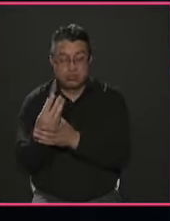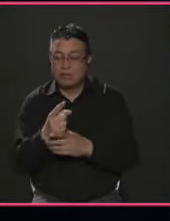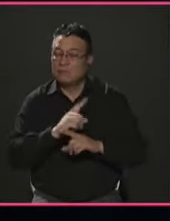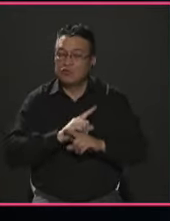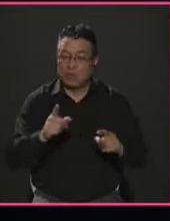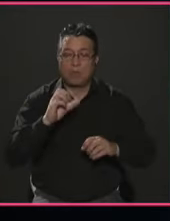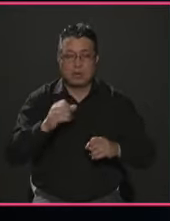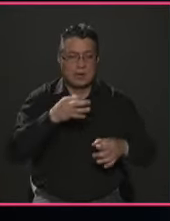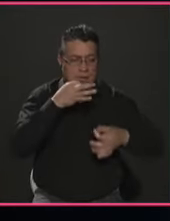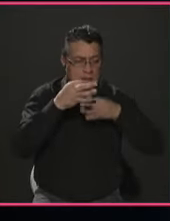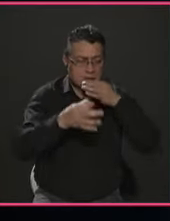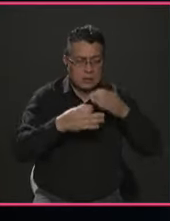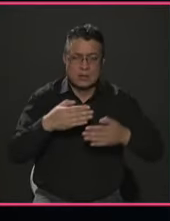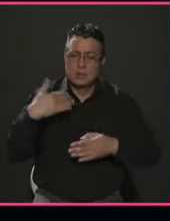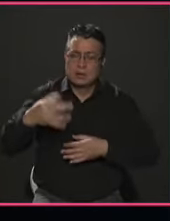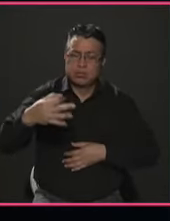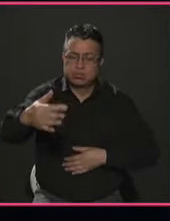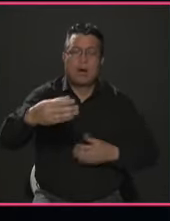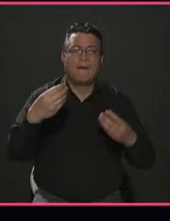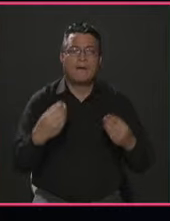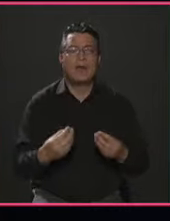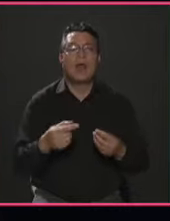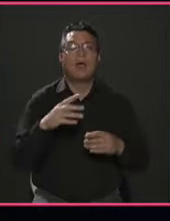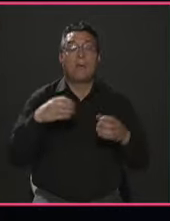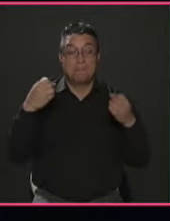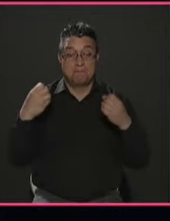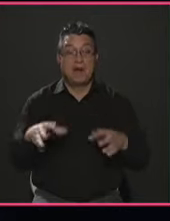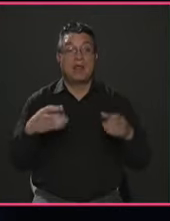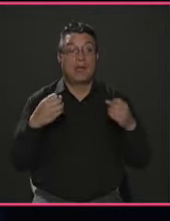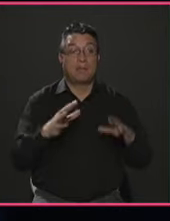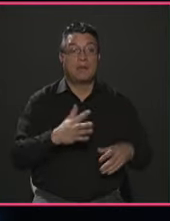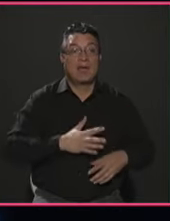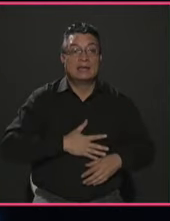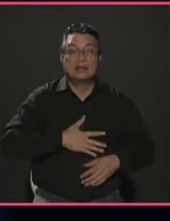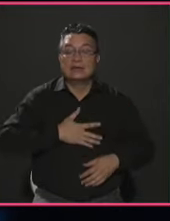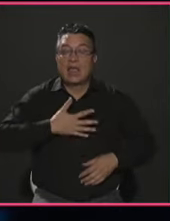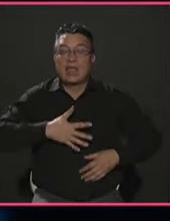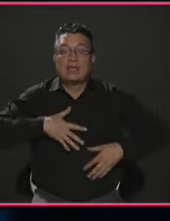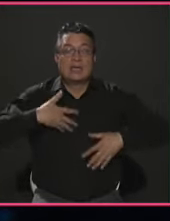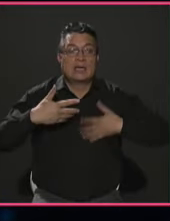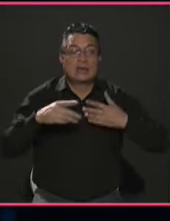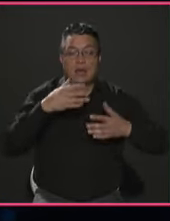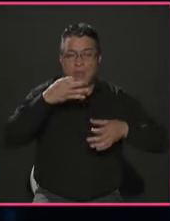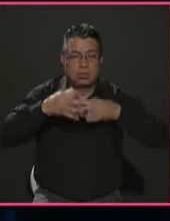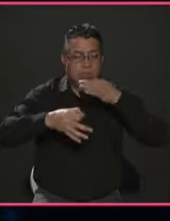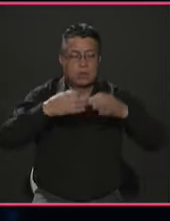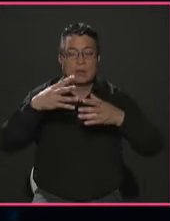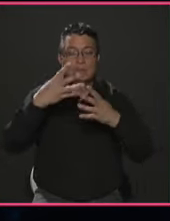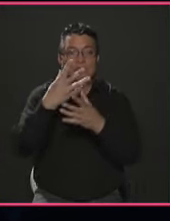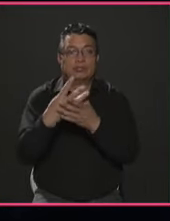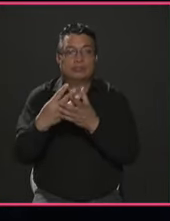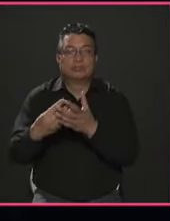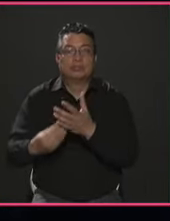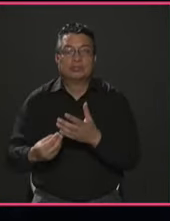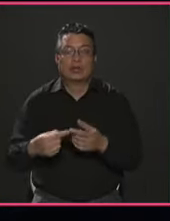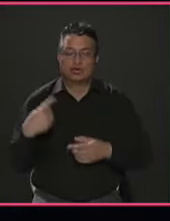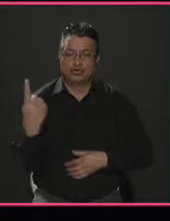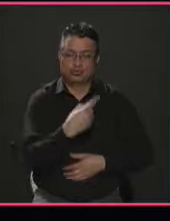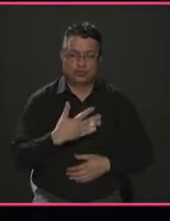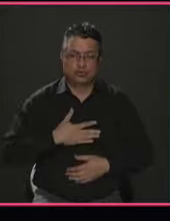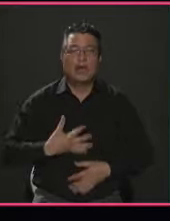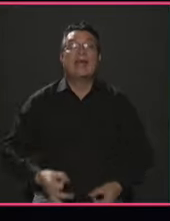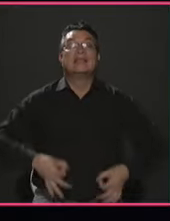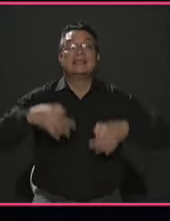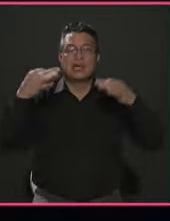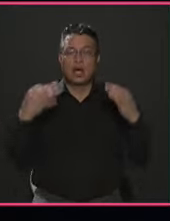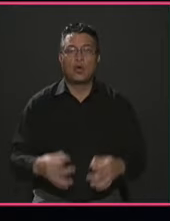existan narrativas sí se están perdiendo los sentidos de futuros se están perdiendo las narrativas y nosotros tenemos la convicción que